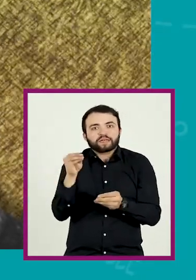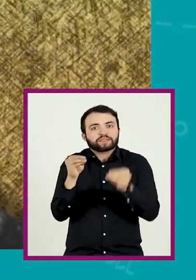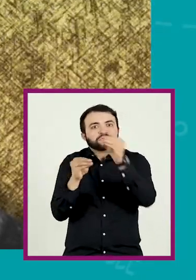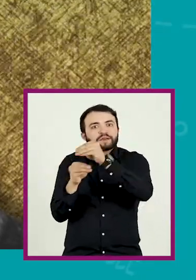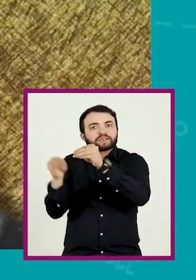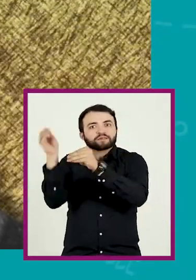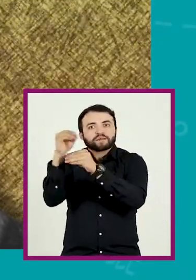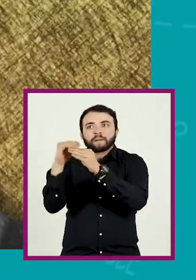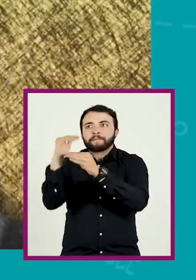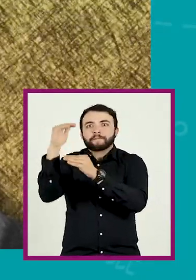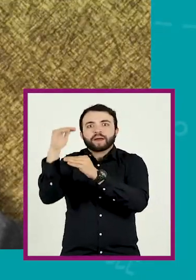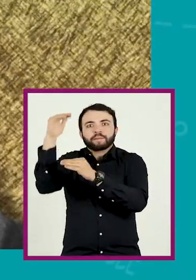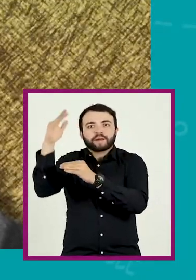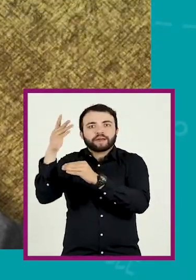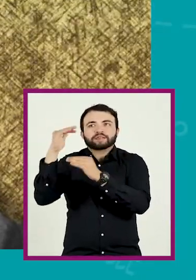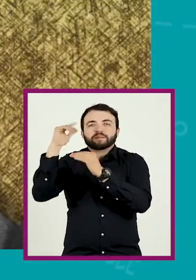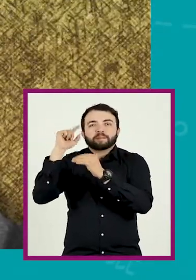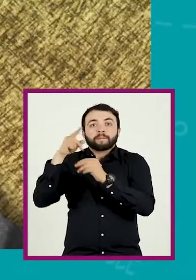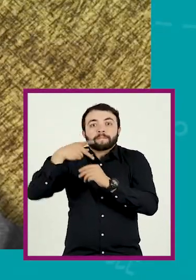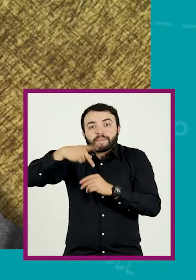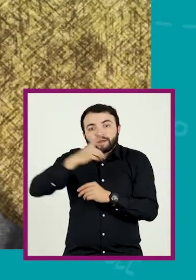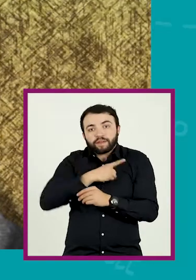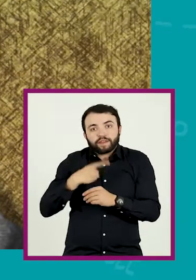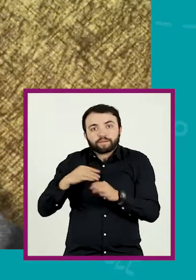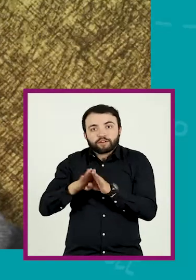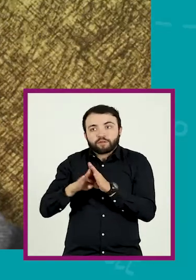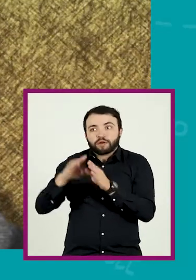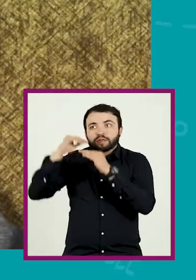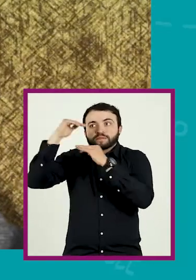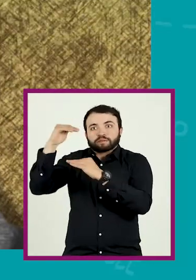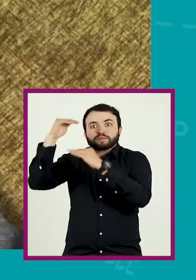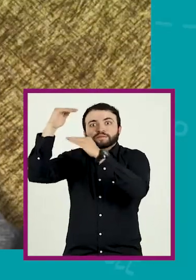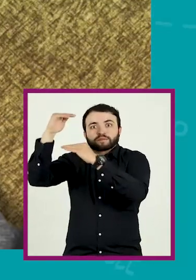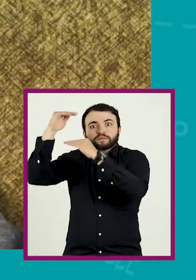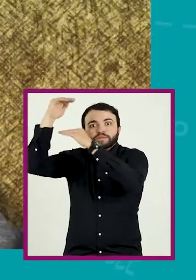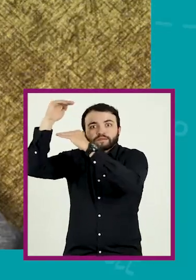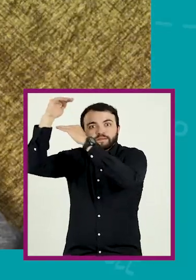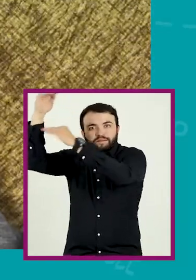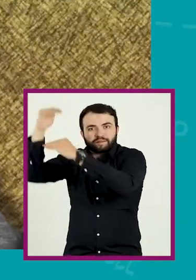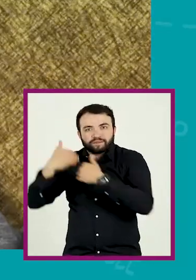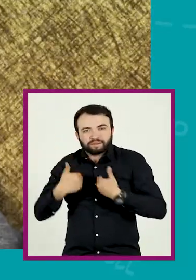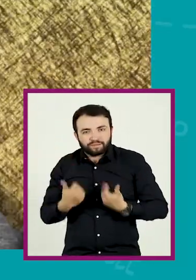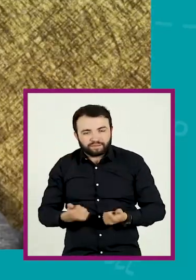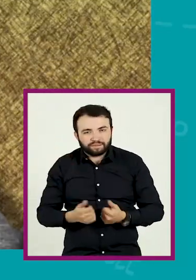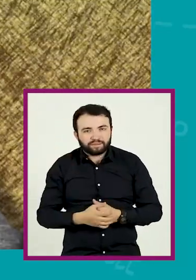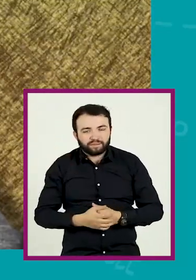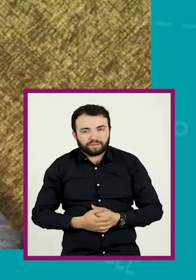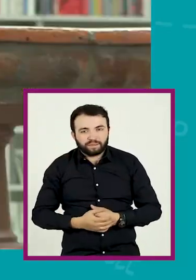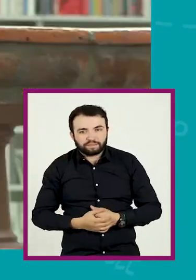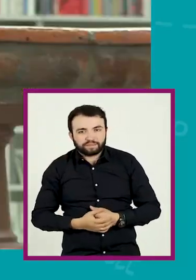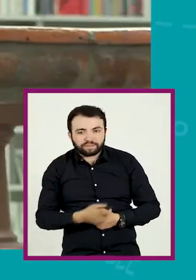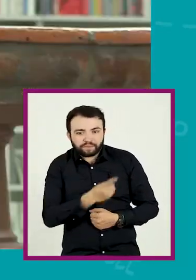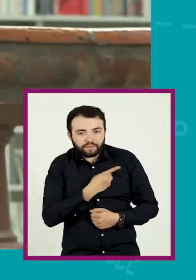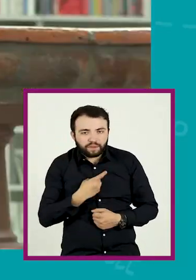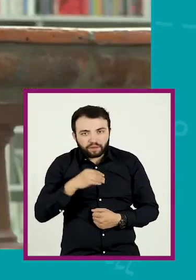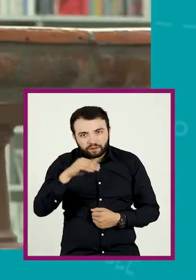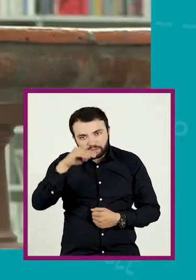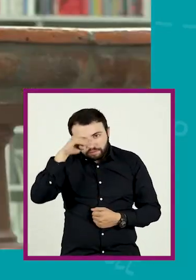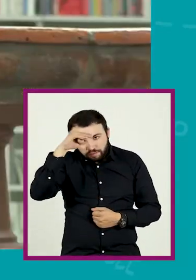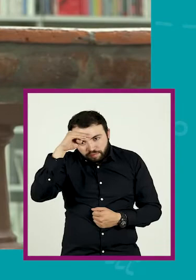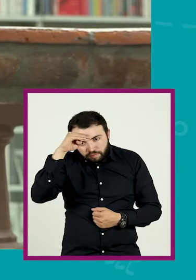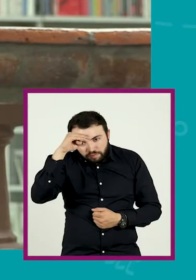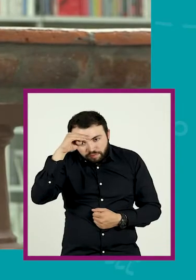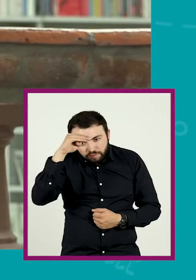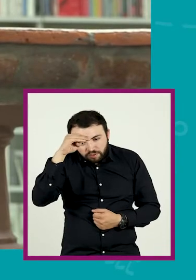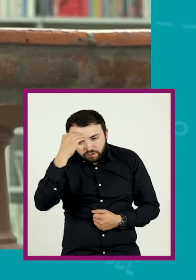y a diferencia de Kant, porque en Kant los límites son absolutos. No podemos conocer las cosas como son en sí mismas, Claro. ¿no? No